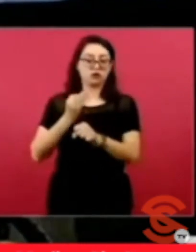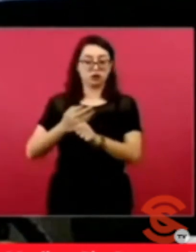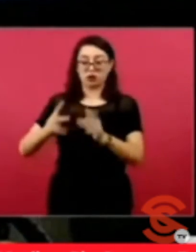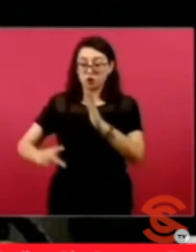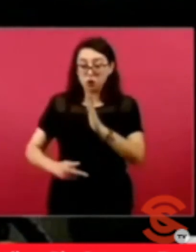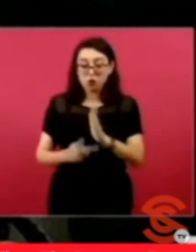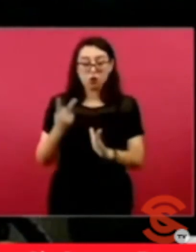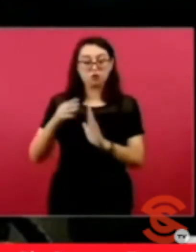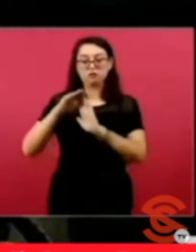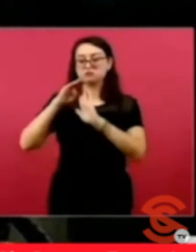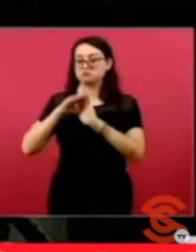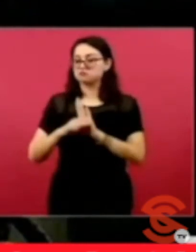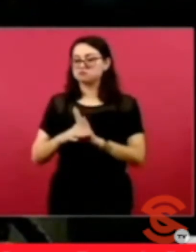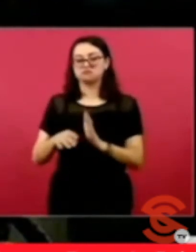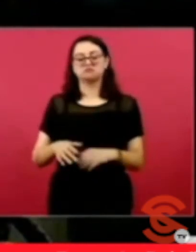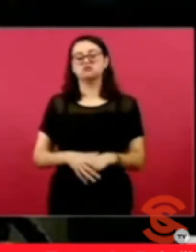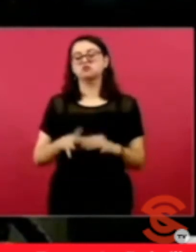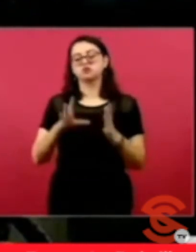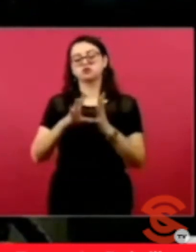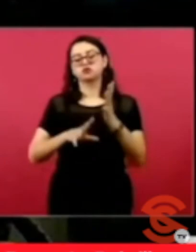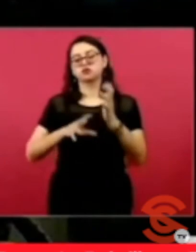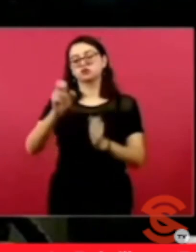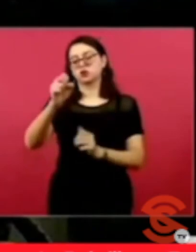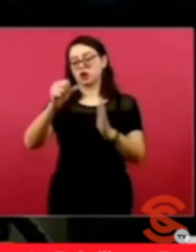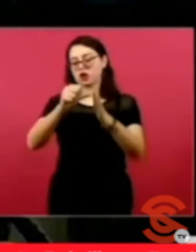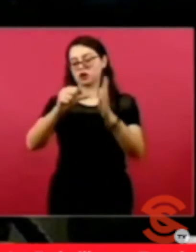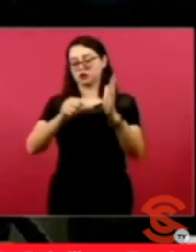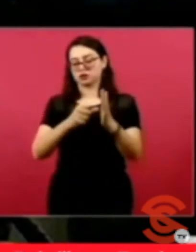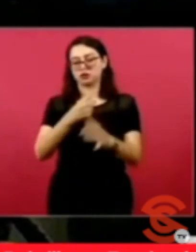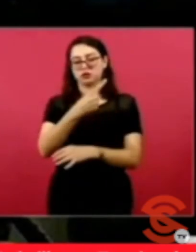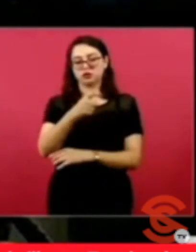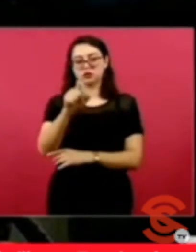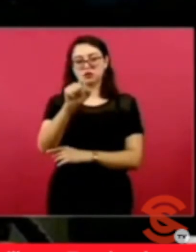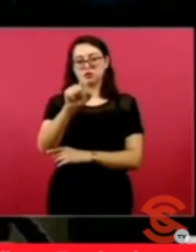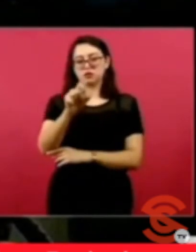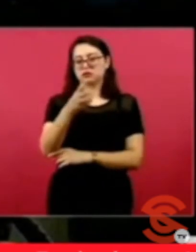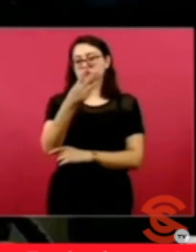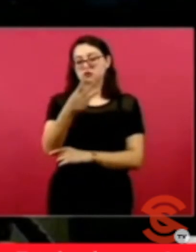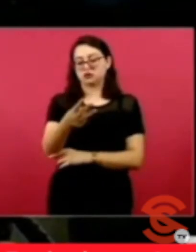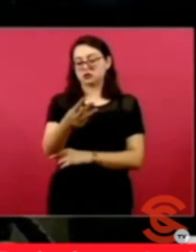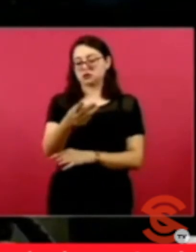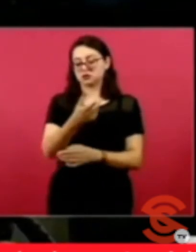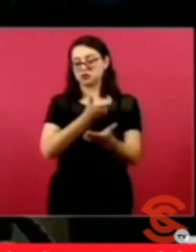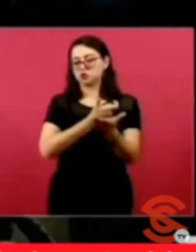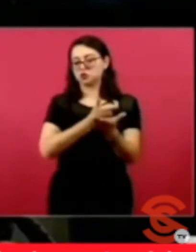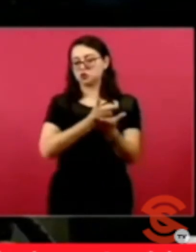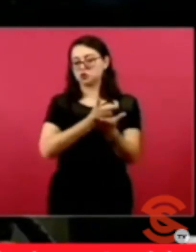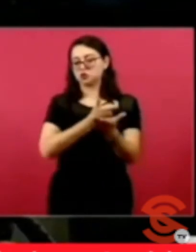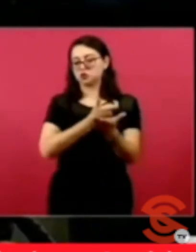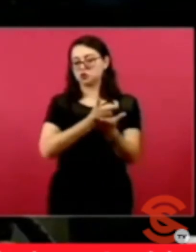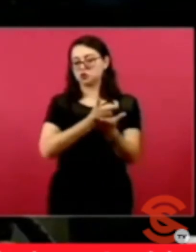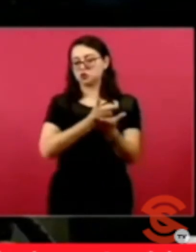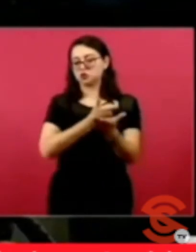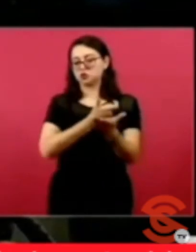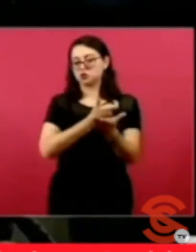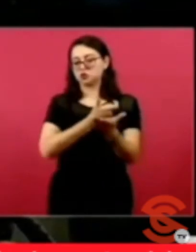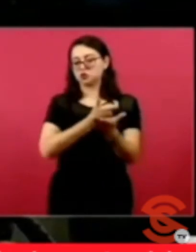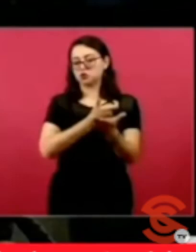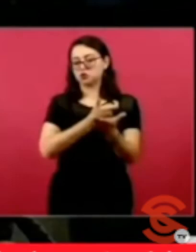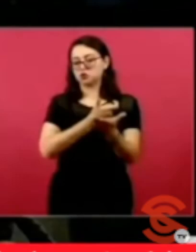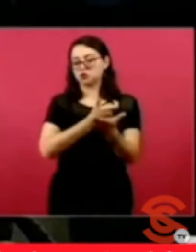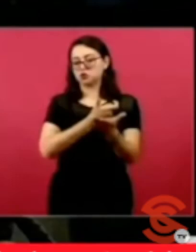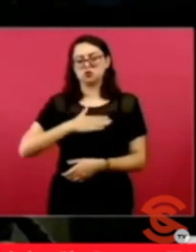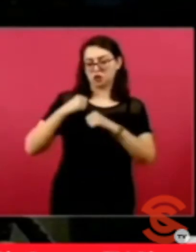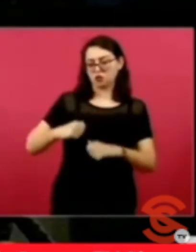que basados en el artículo 123, pues no se pueden hacer diferencias en los sueldos y tampoco que un poder